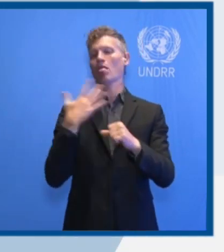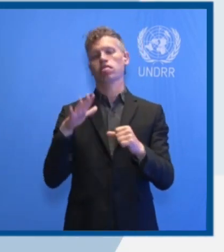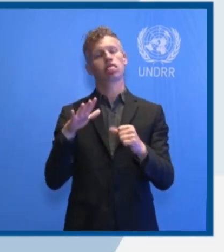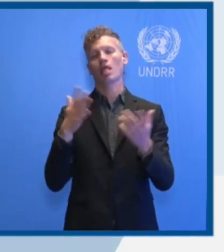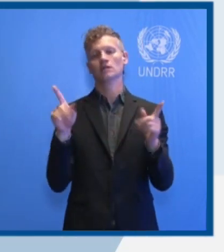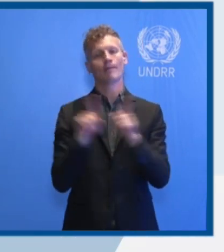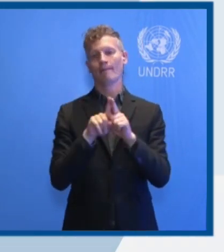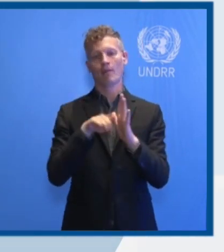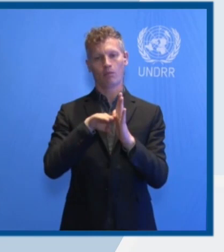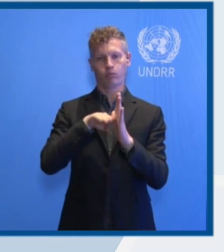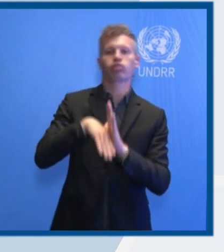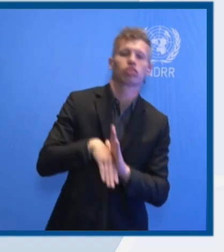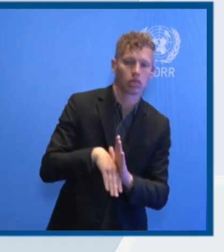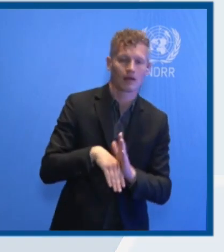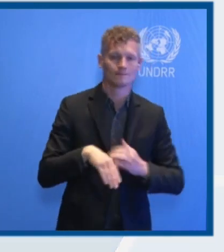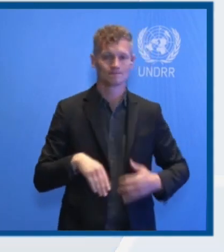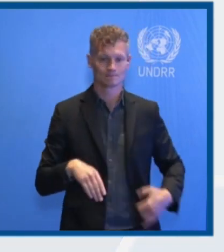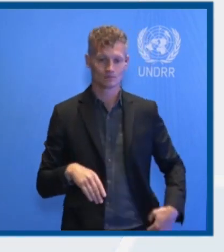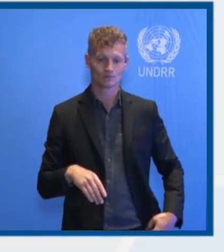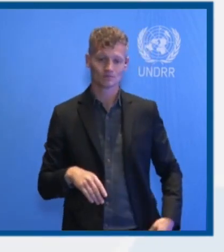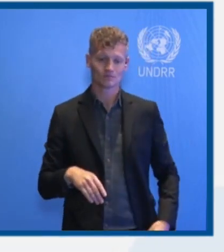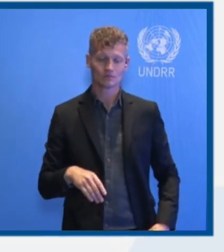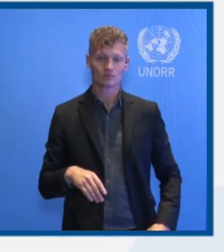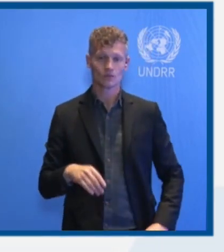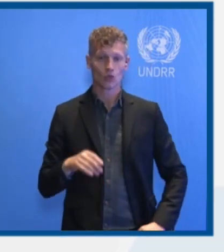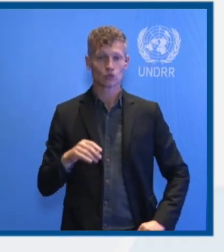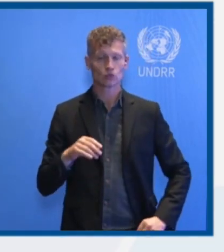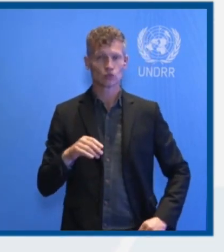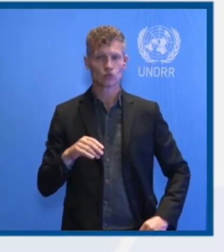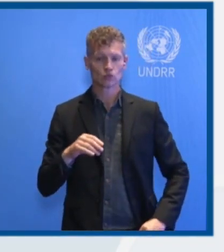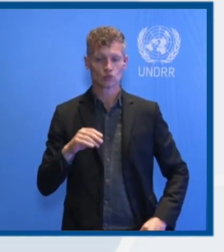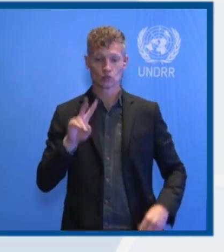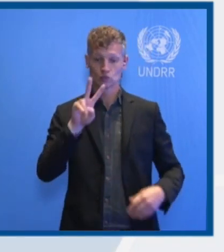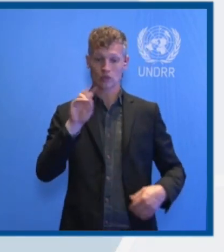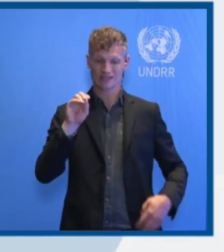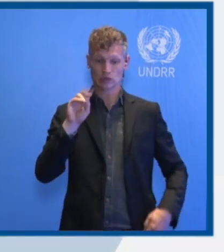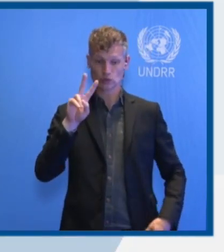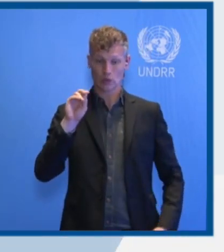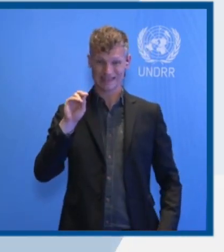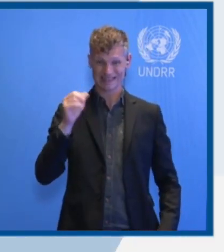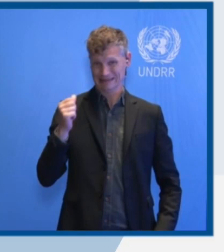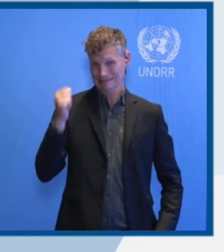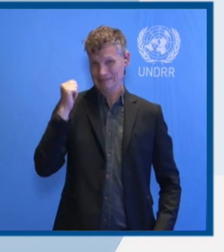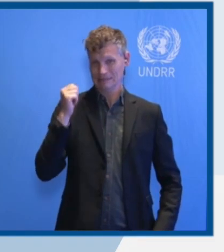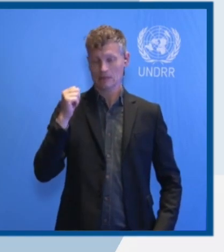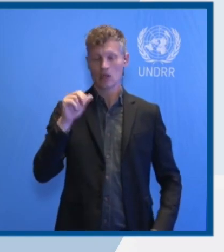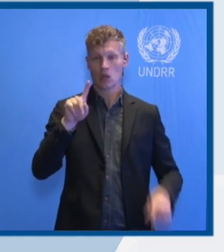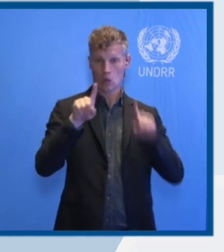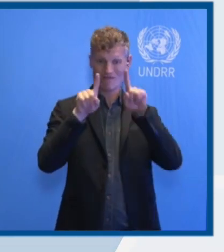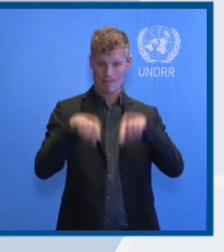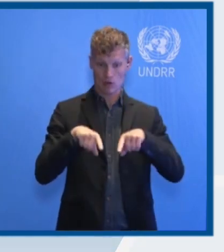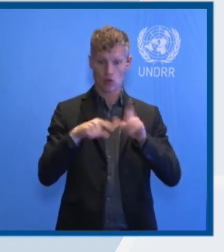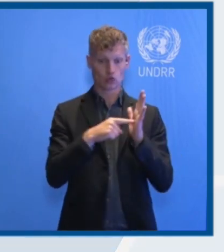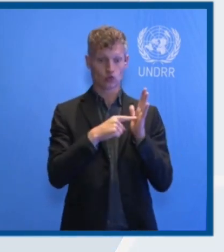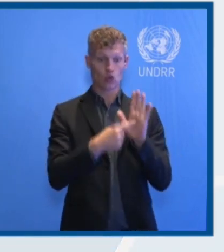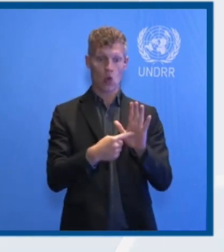que pasaron por las costas del Caribe colombiano dos huracanes de categoría 4 y 5, el huracán Iota y el huracán Eta, con impactos severos en